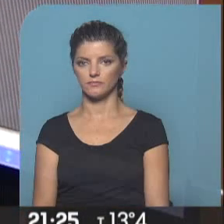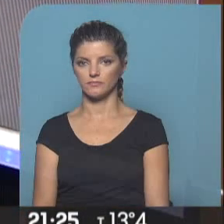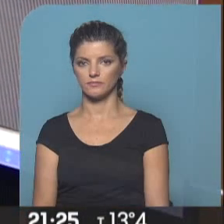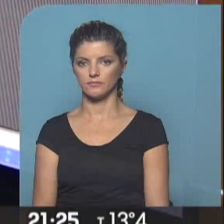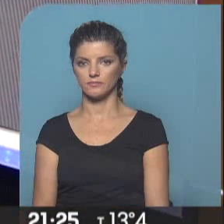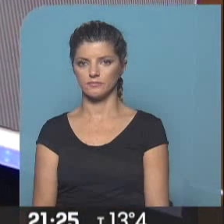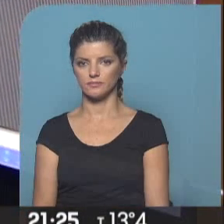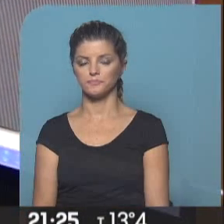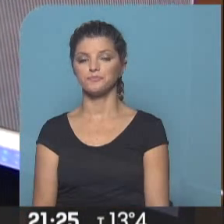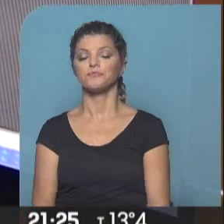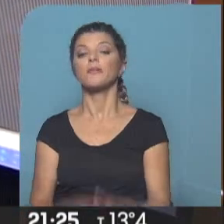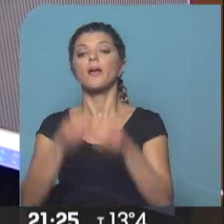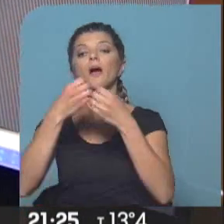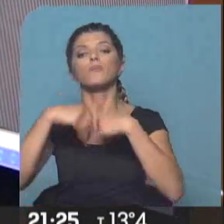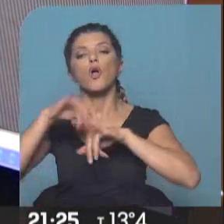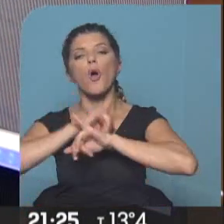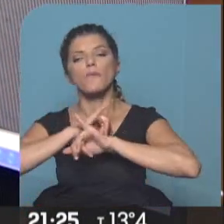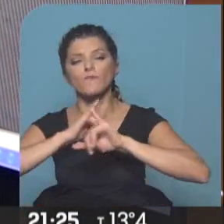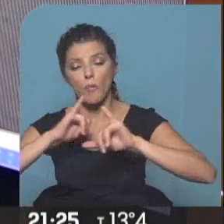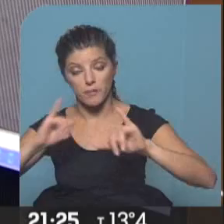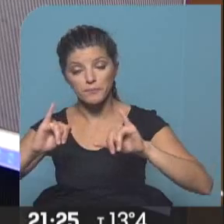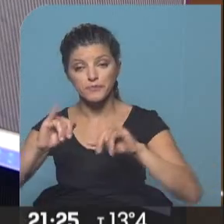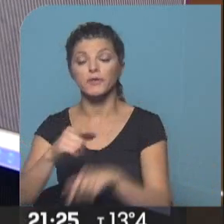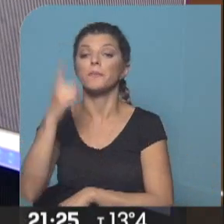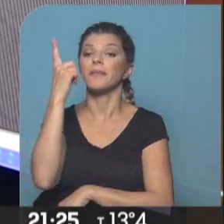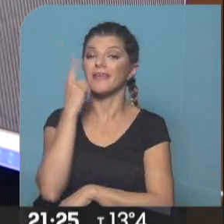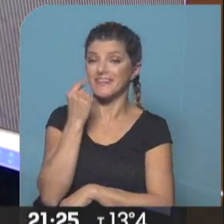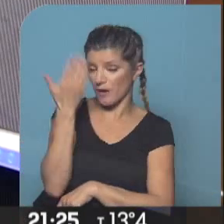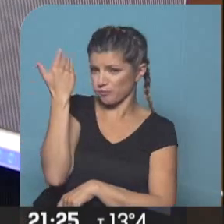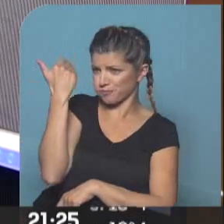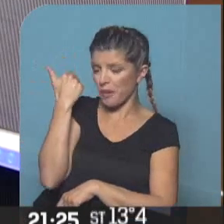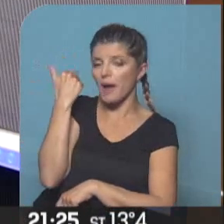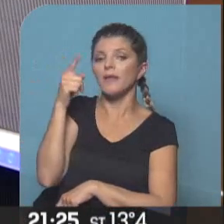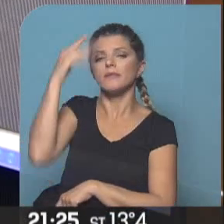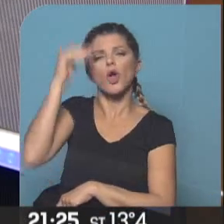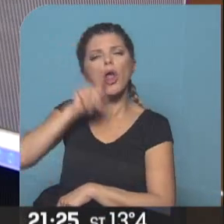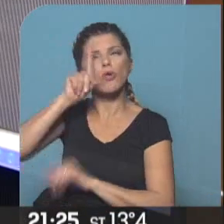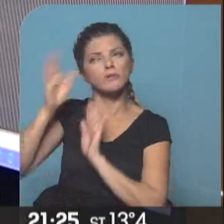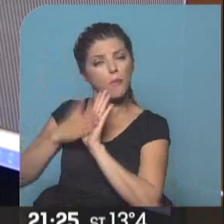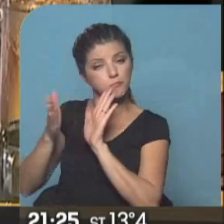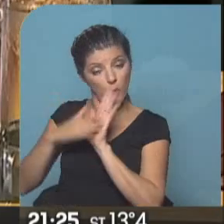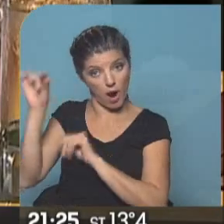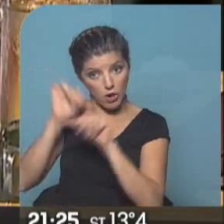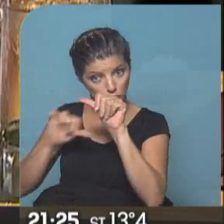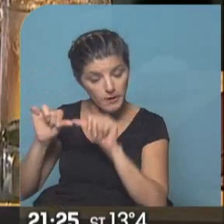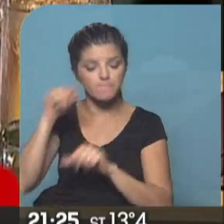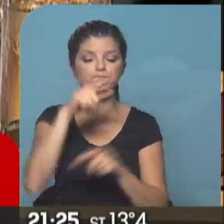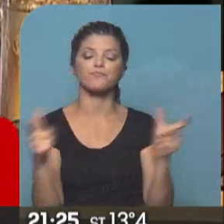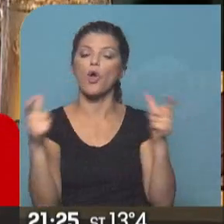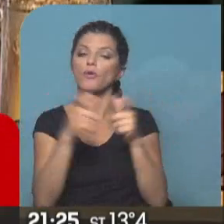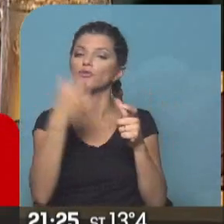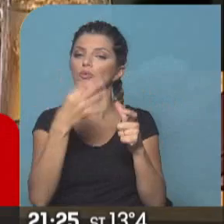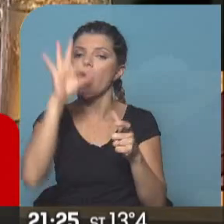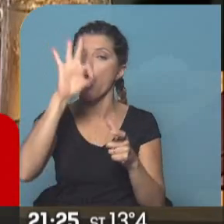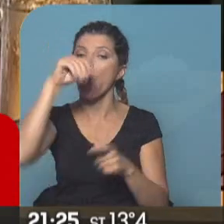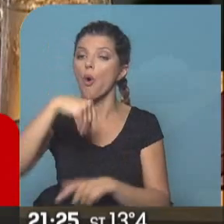Arrancamos con la información que tiene que ver después de varios días de la última prueba nuclear que ha tenido Corea del Norte. El Consejo de Seguridad de la ONU ha impuesto una